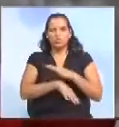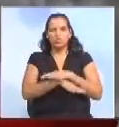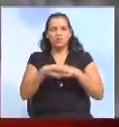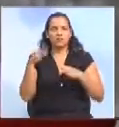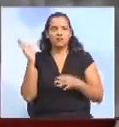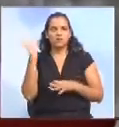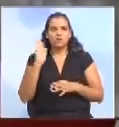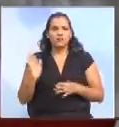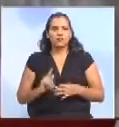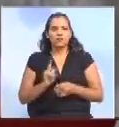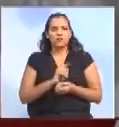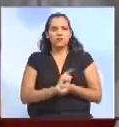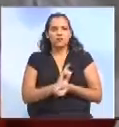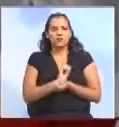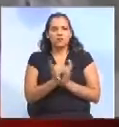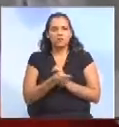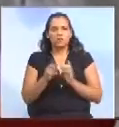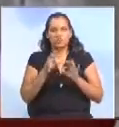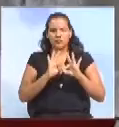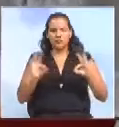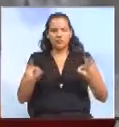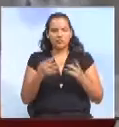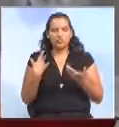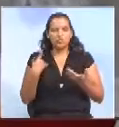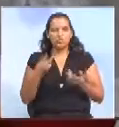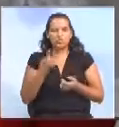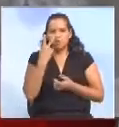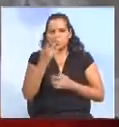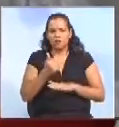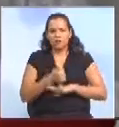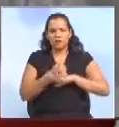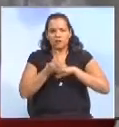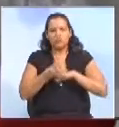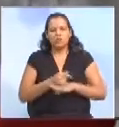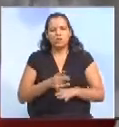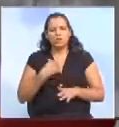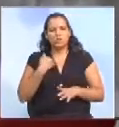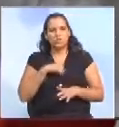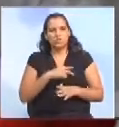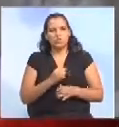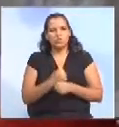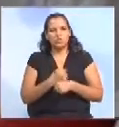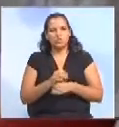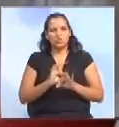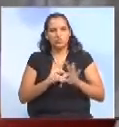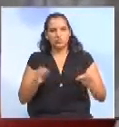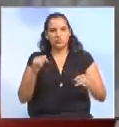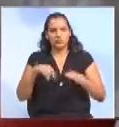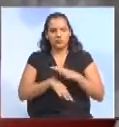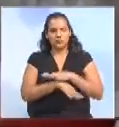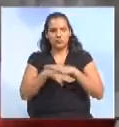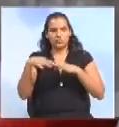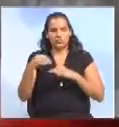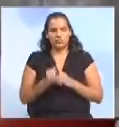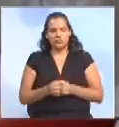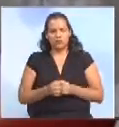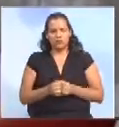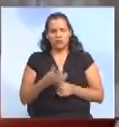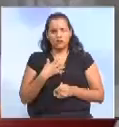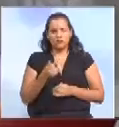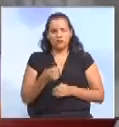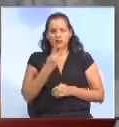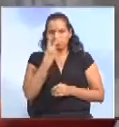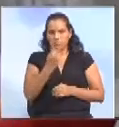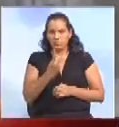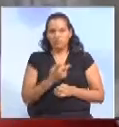alcantarillado nunca se ha hecho un mantenimiento, nunca se han acercado las autoridades a decir vamos a mantener este alcantarillado. Esto usted se ha dado